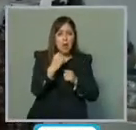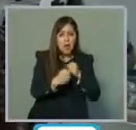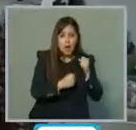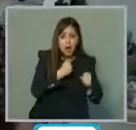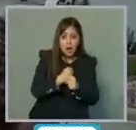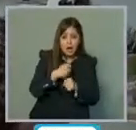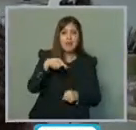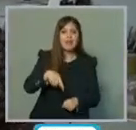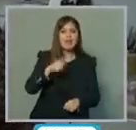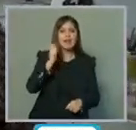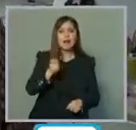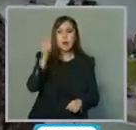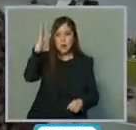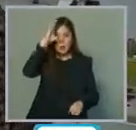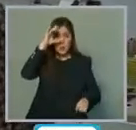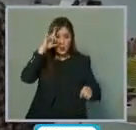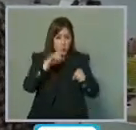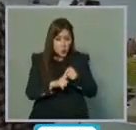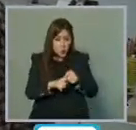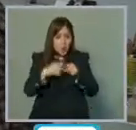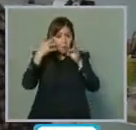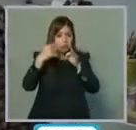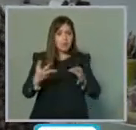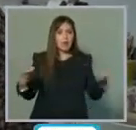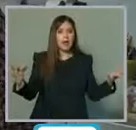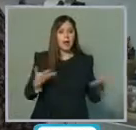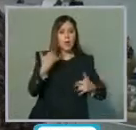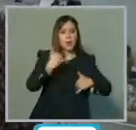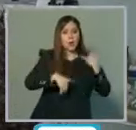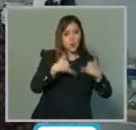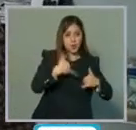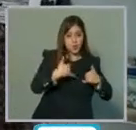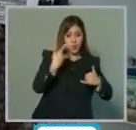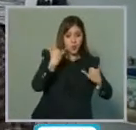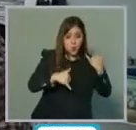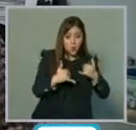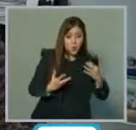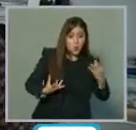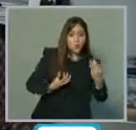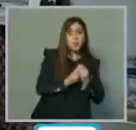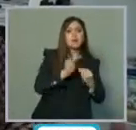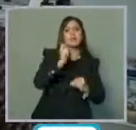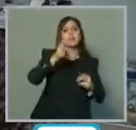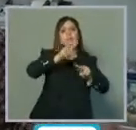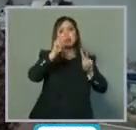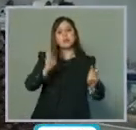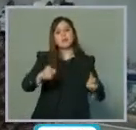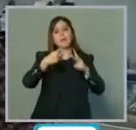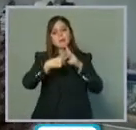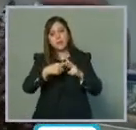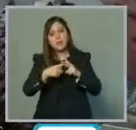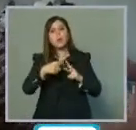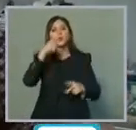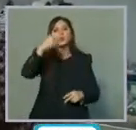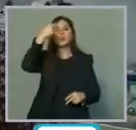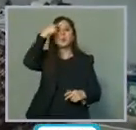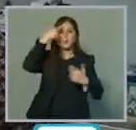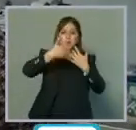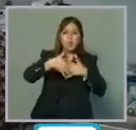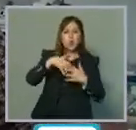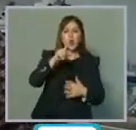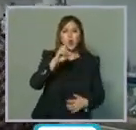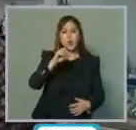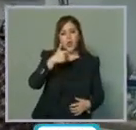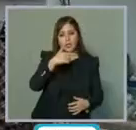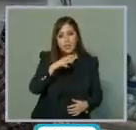La cultura desarrolló juguetes. Pero con números, con Con matemáticas. números, vas haciendo números y vas haciendo lógica y vas haciendo